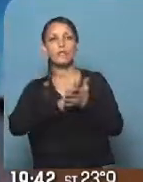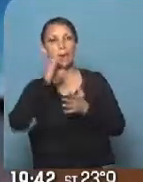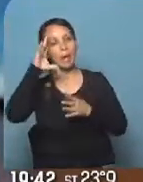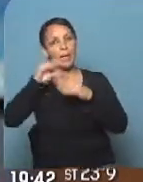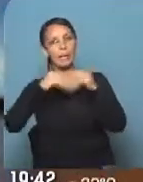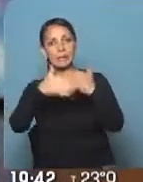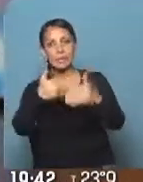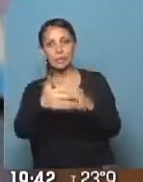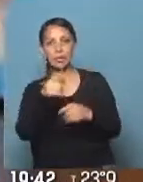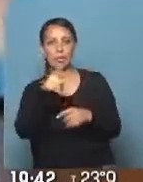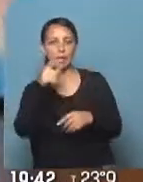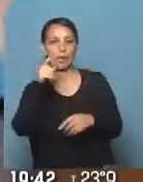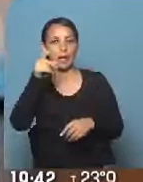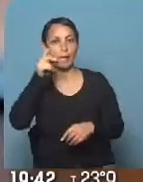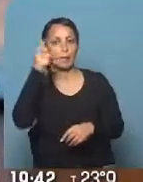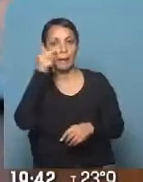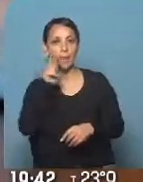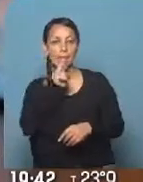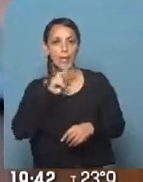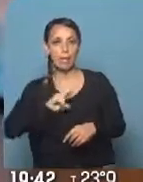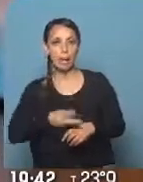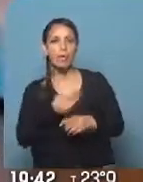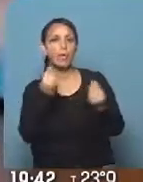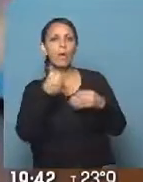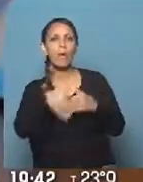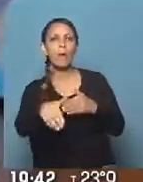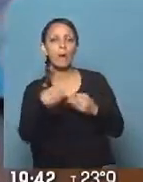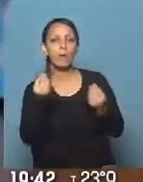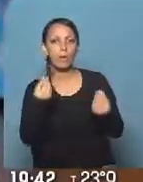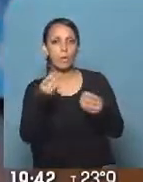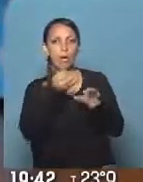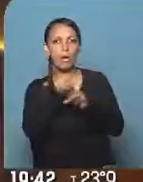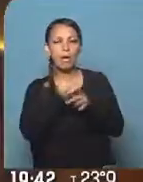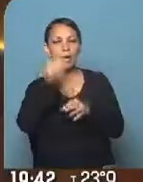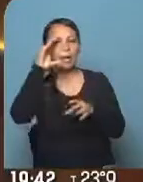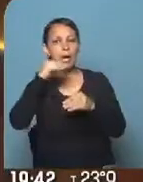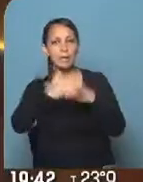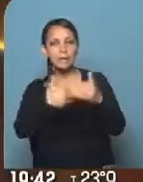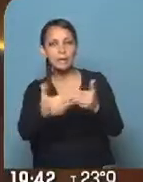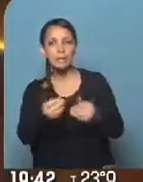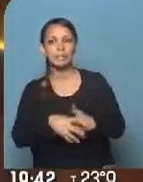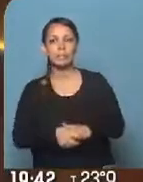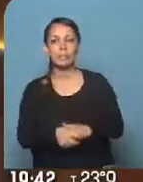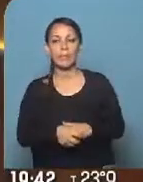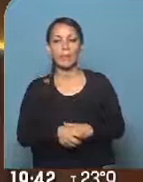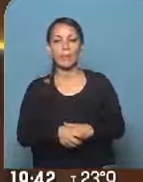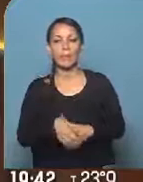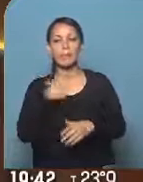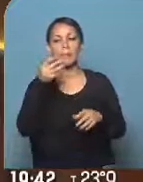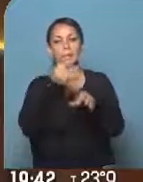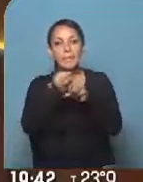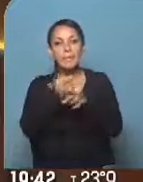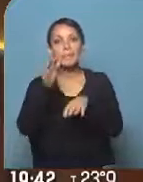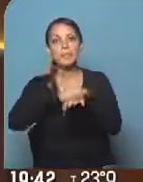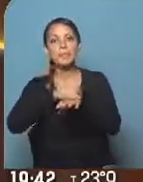finalmente fue aprobada cómo se va a aplicar como cómo se va a llevar a cabo esta ley bueno la implementación va a estar a cargo de la autoridad